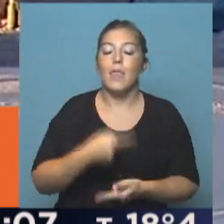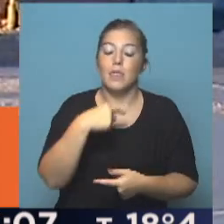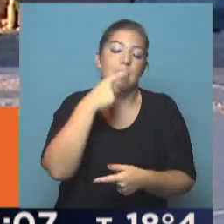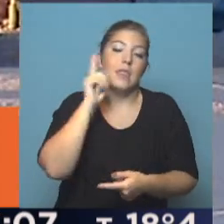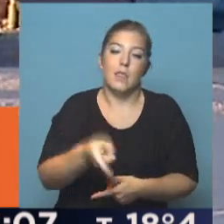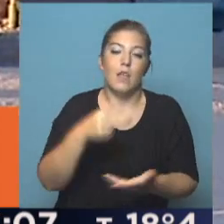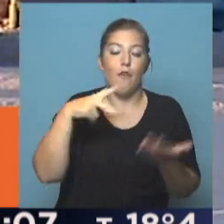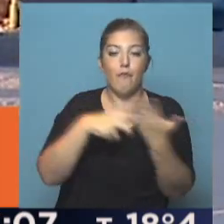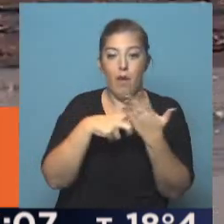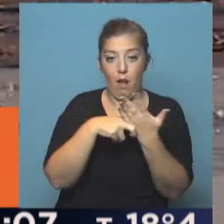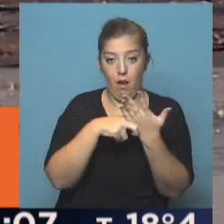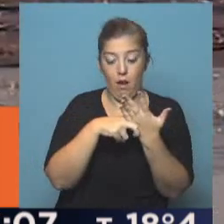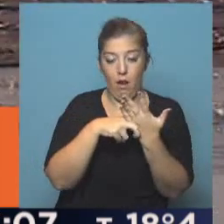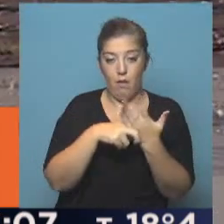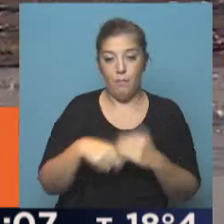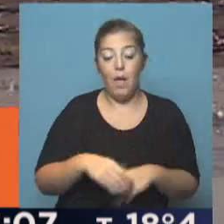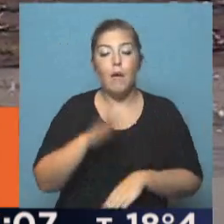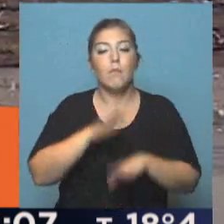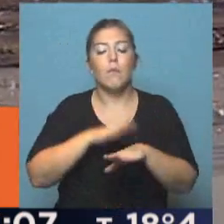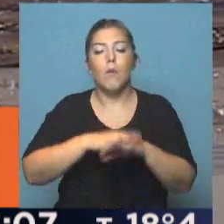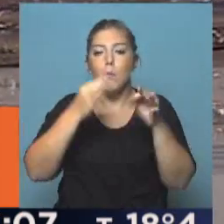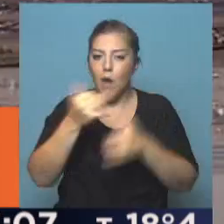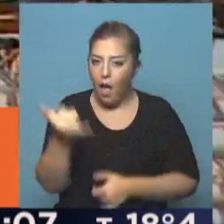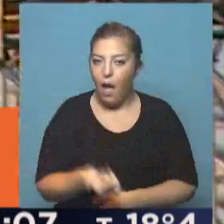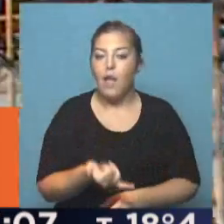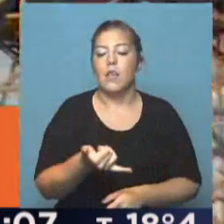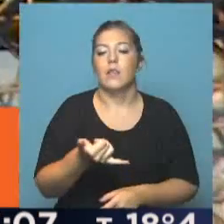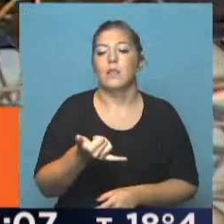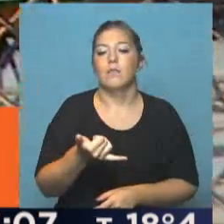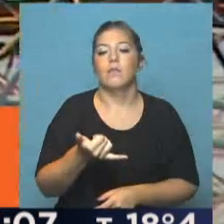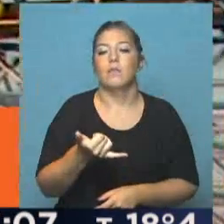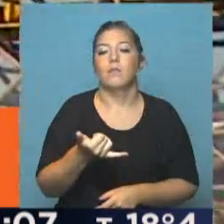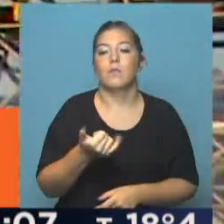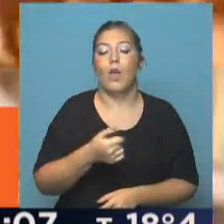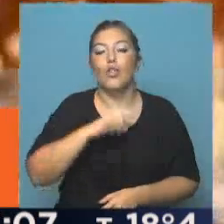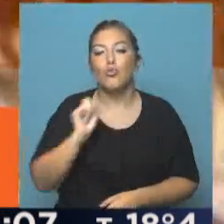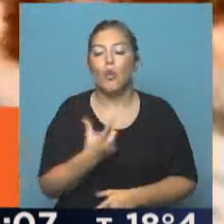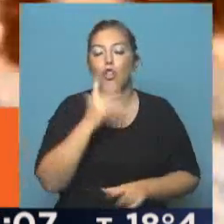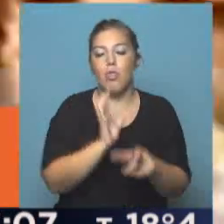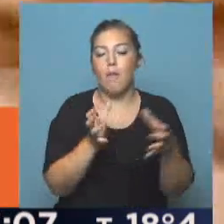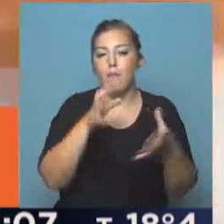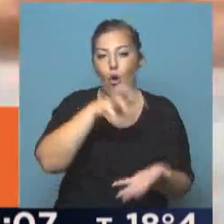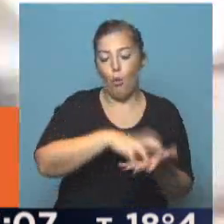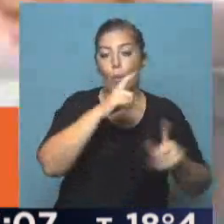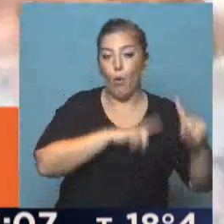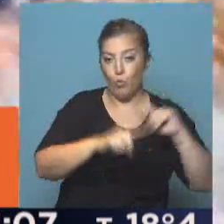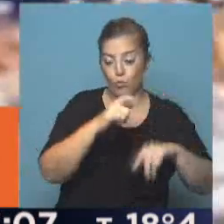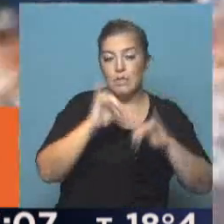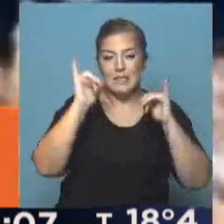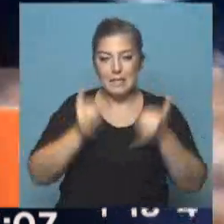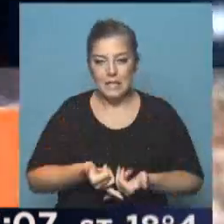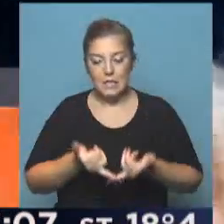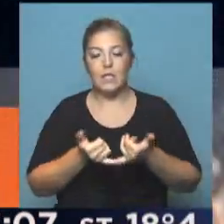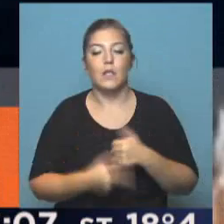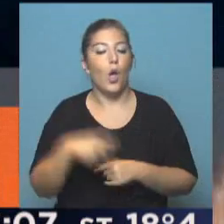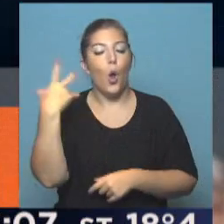fiscal. ¿Hay una imputación concreta a los que son los dueños de la productora? Sí, el único